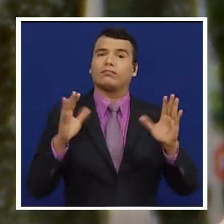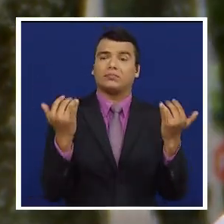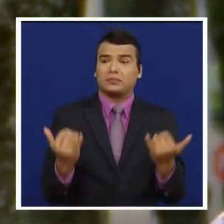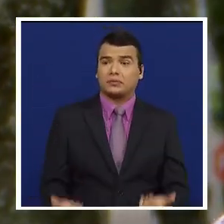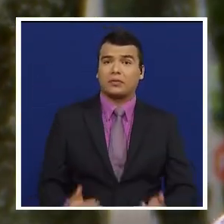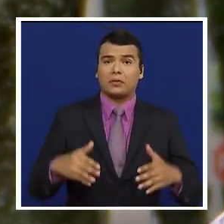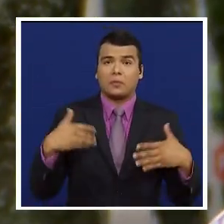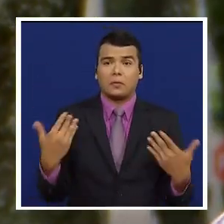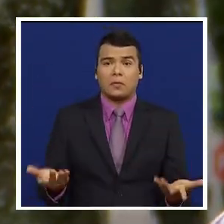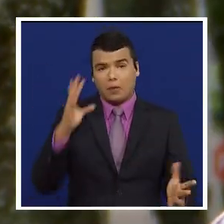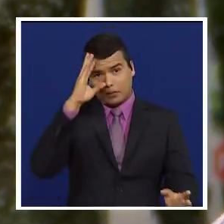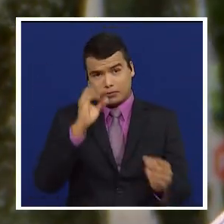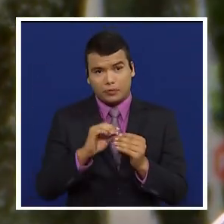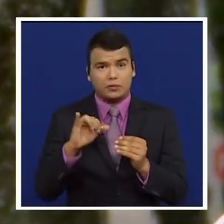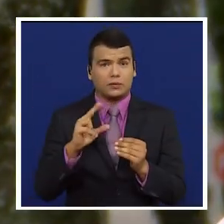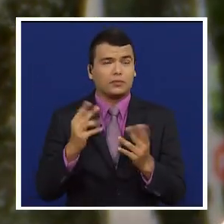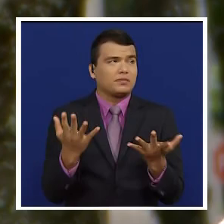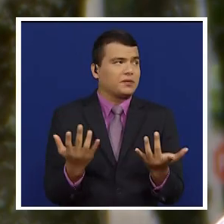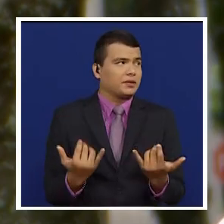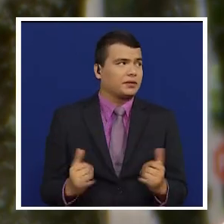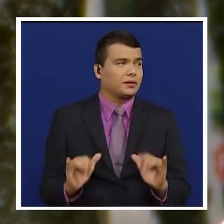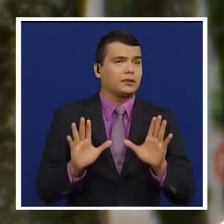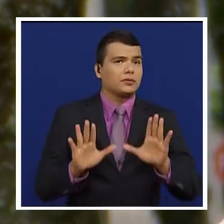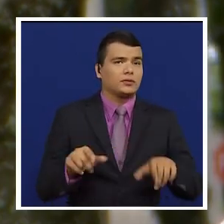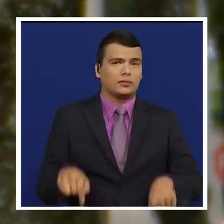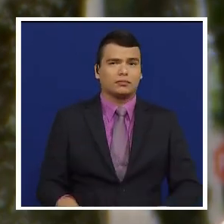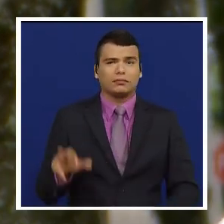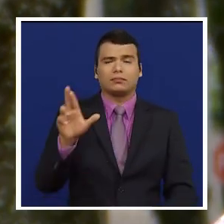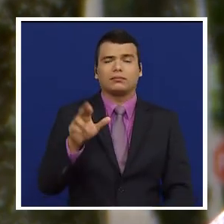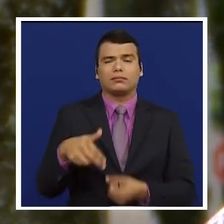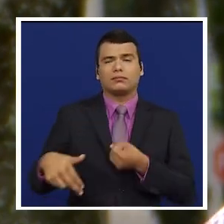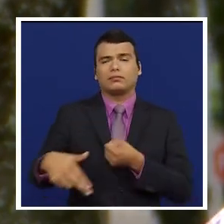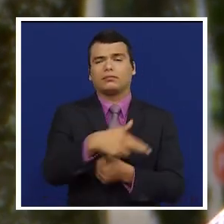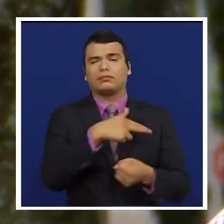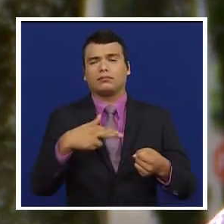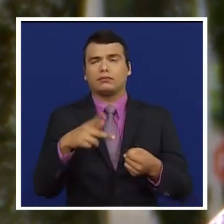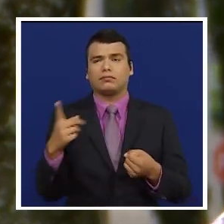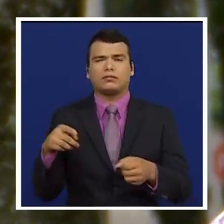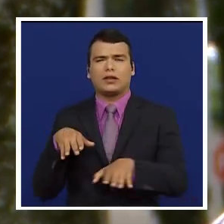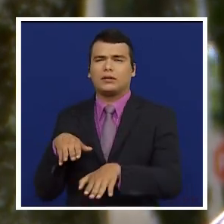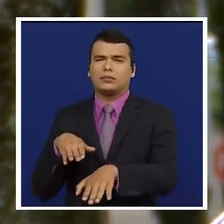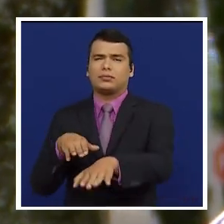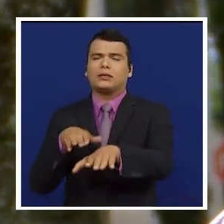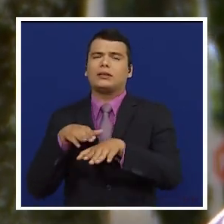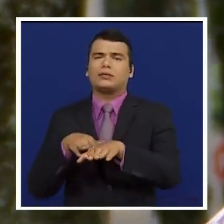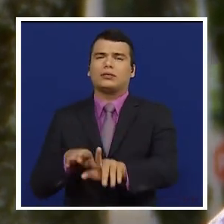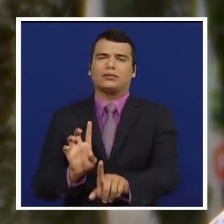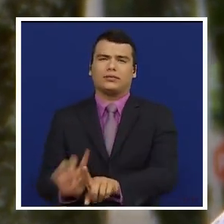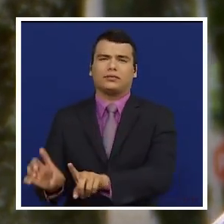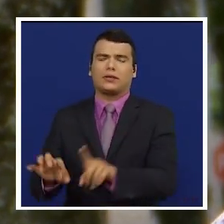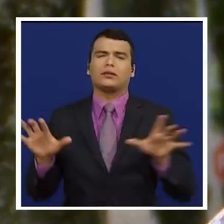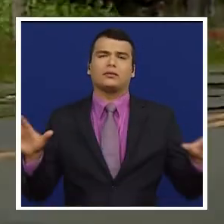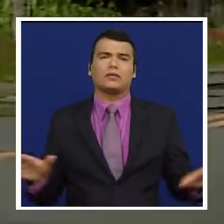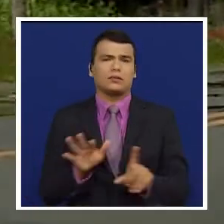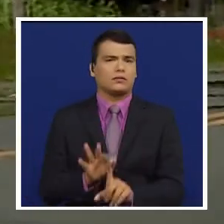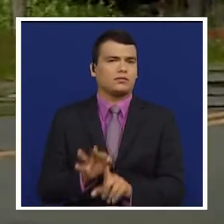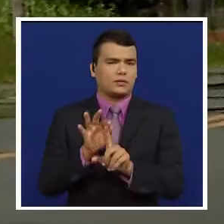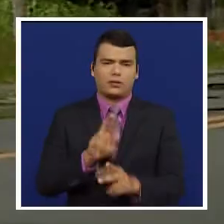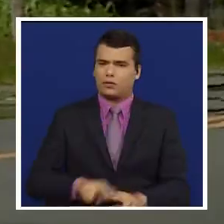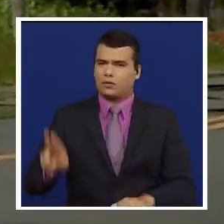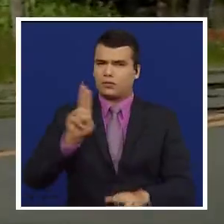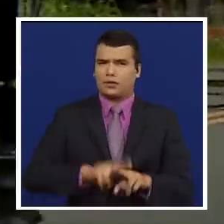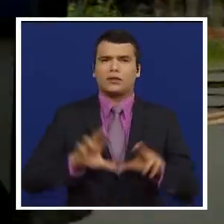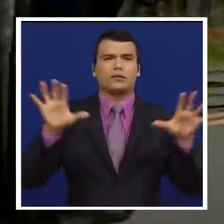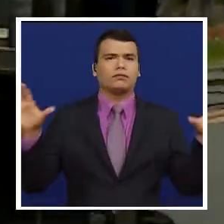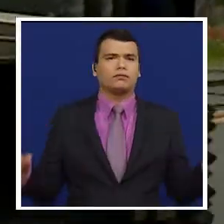de hoy. Sin embargo, lo que tenemos de parte en la región es que las caravanas escoltadas y los operativos especiales de caravana están funcionando. Sin embargo,